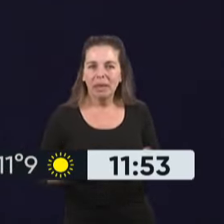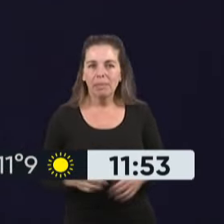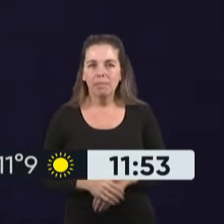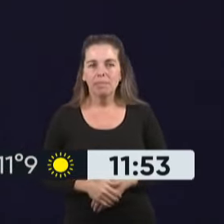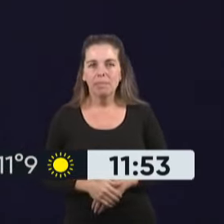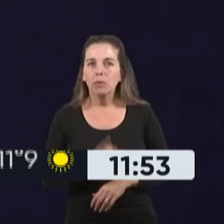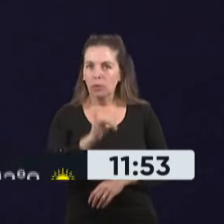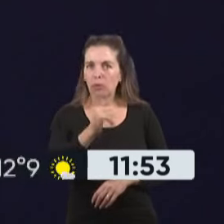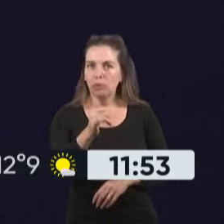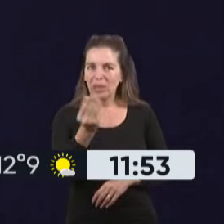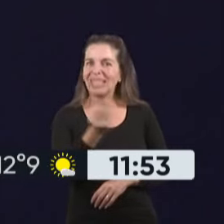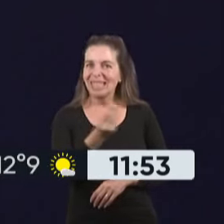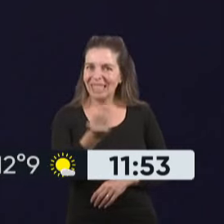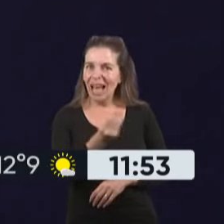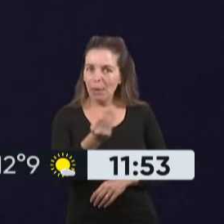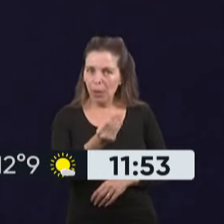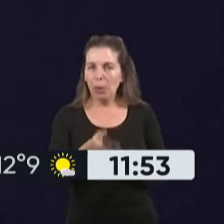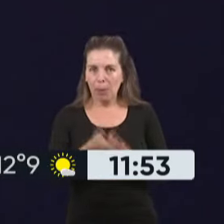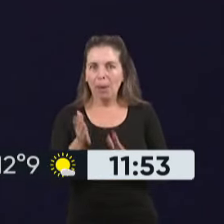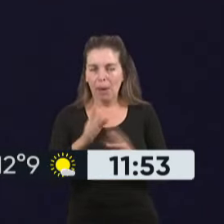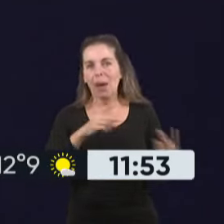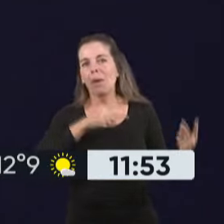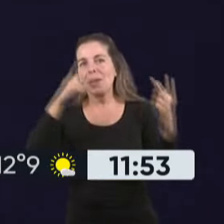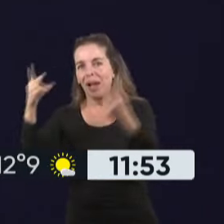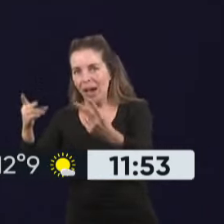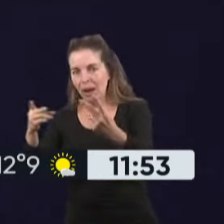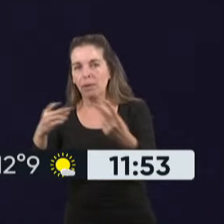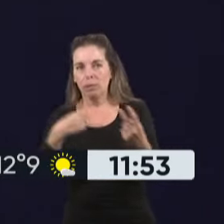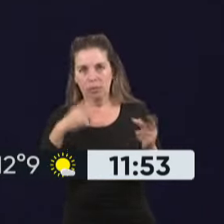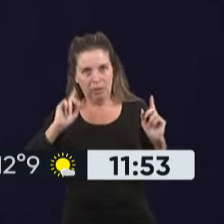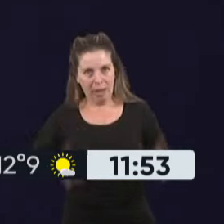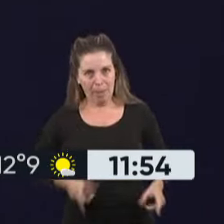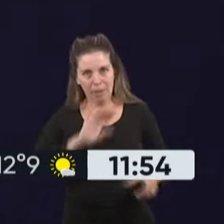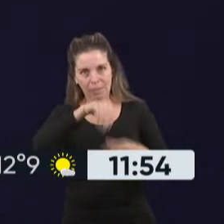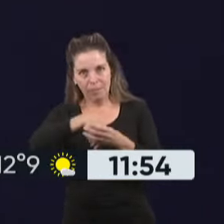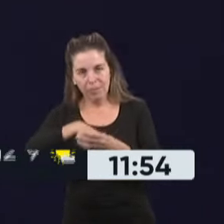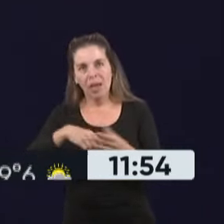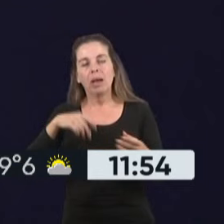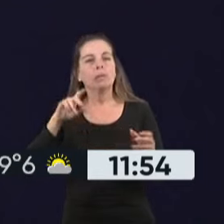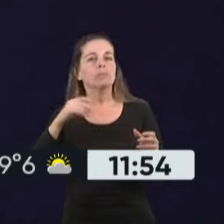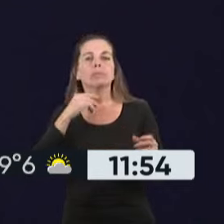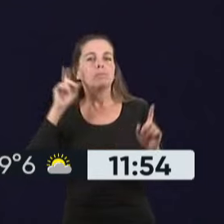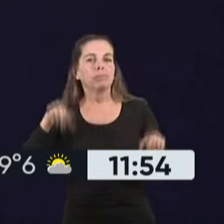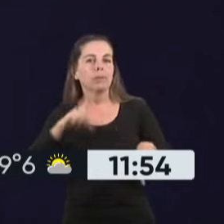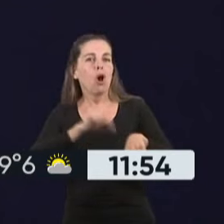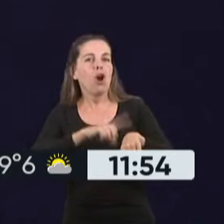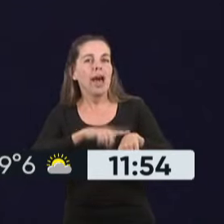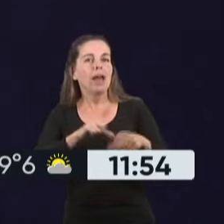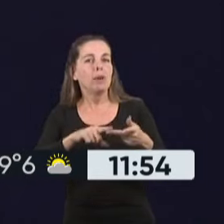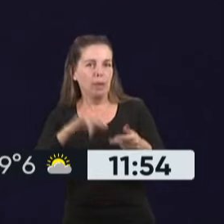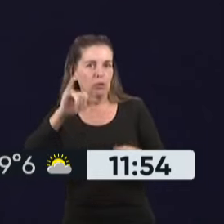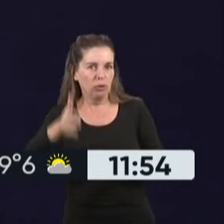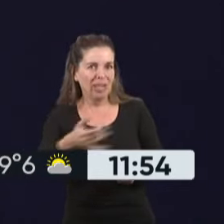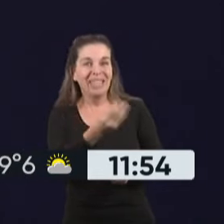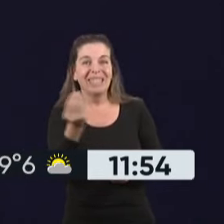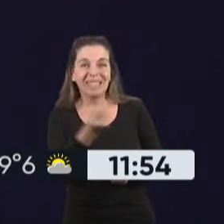Sí, el sábado estamos viajando a Brasil. No tengo ni la agenda ni los horarios, nada, pero efectivamente el sábado